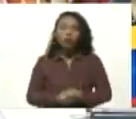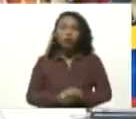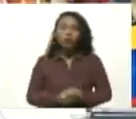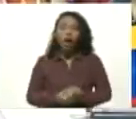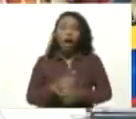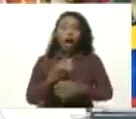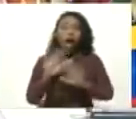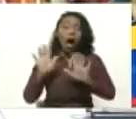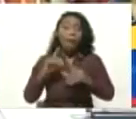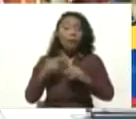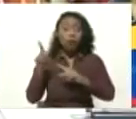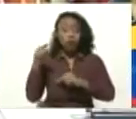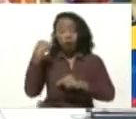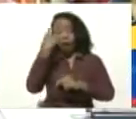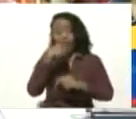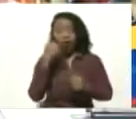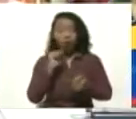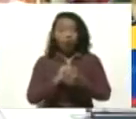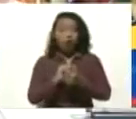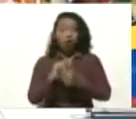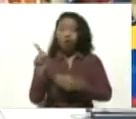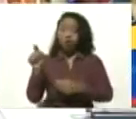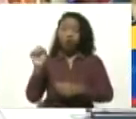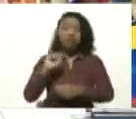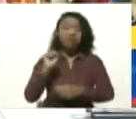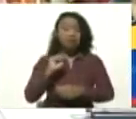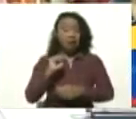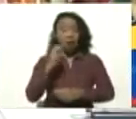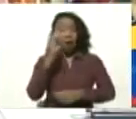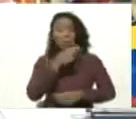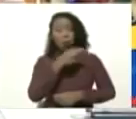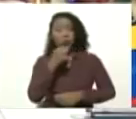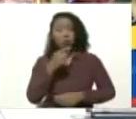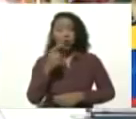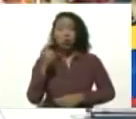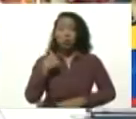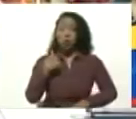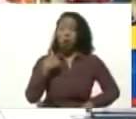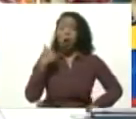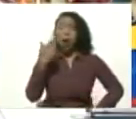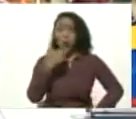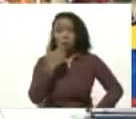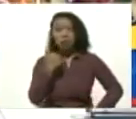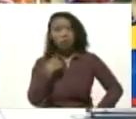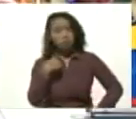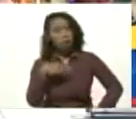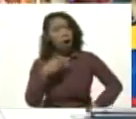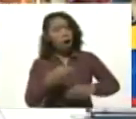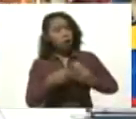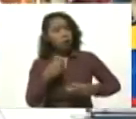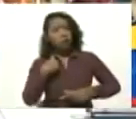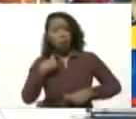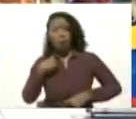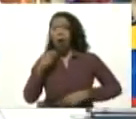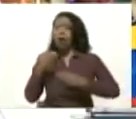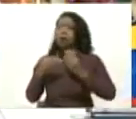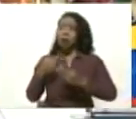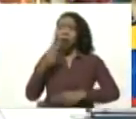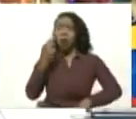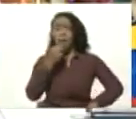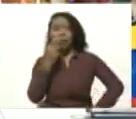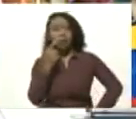Ah, pero ellos son cara dura, entonces ellos sí, ellos salen a prometer, no, prometo que voy a hacer esto, prometo que voy a hacer otro,